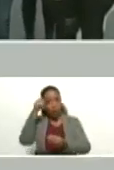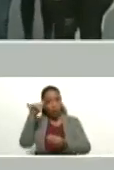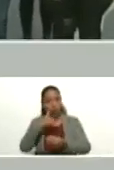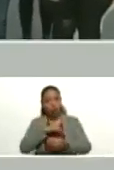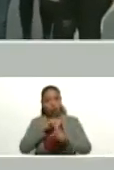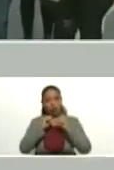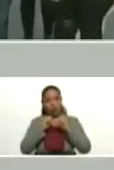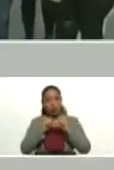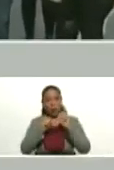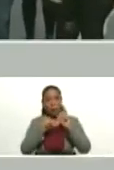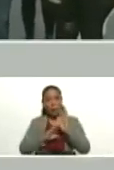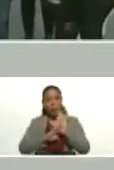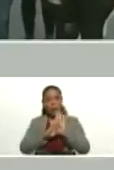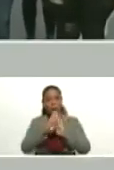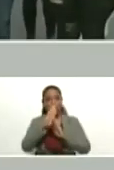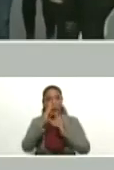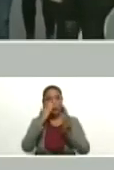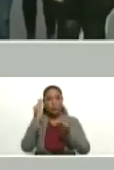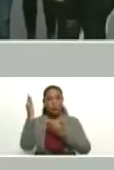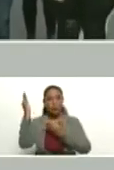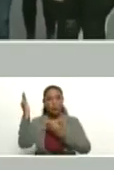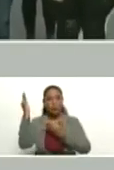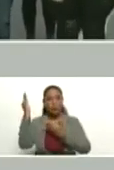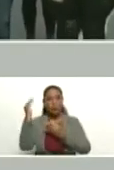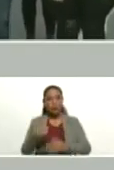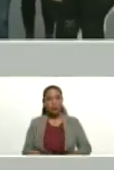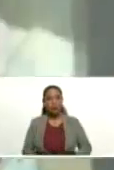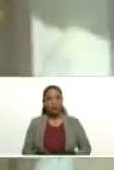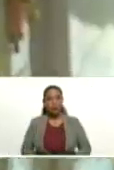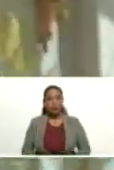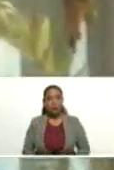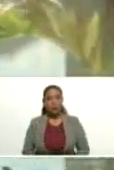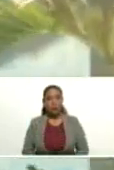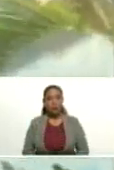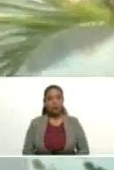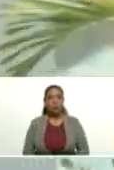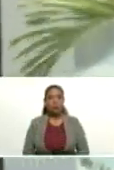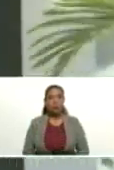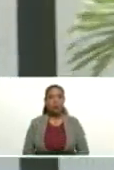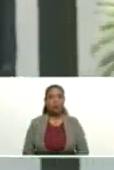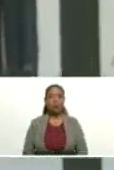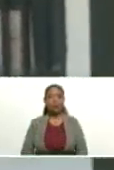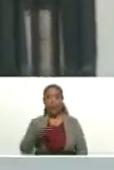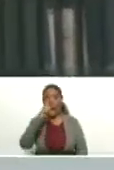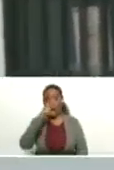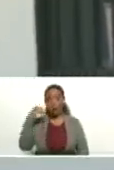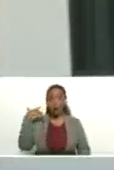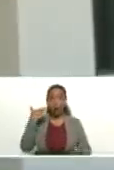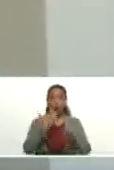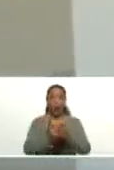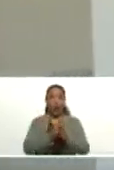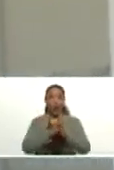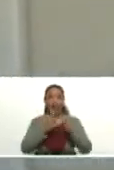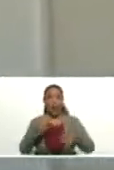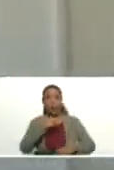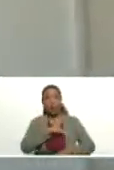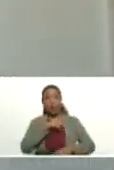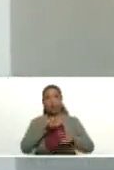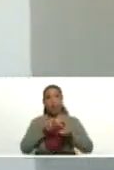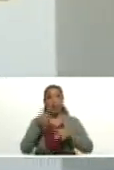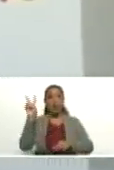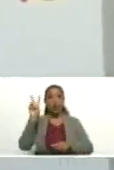mantenemos viento en popa. Adelante, Estado Sucre. 12 años de la gran misión Vivienda